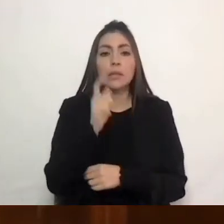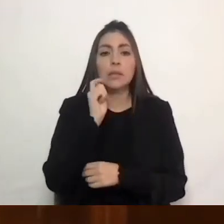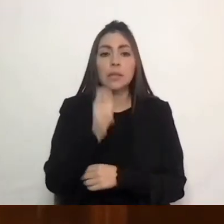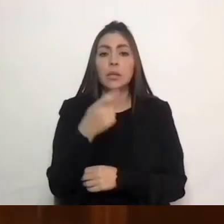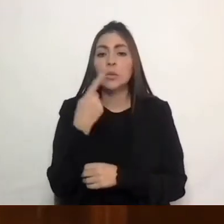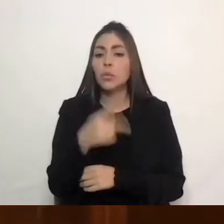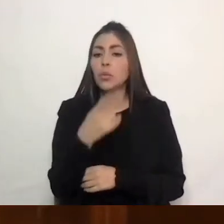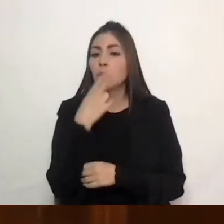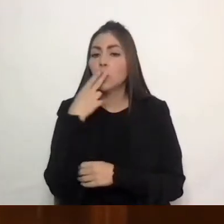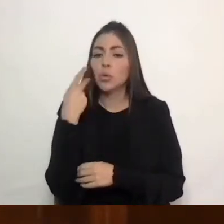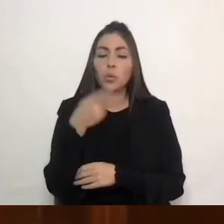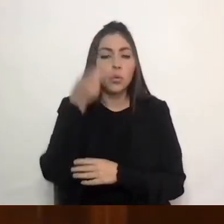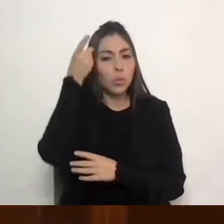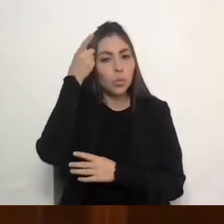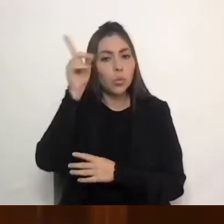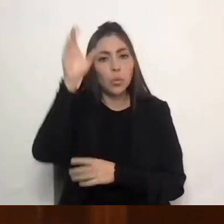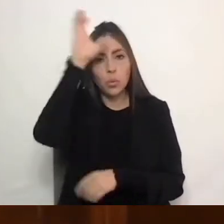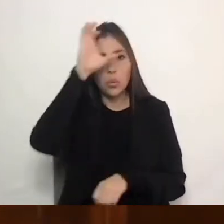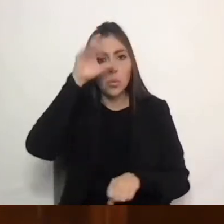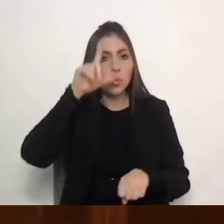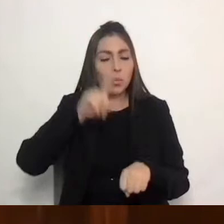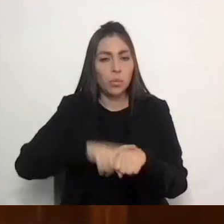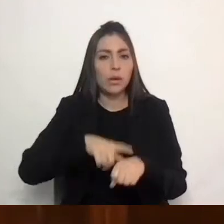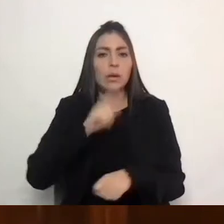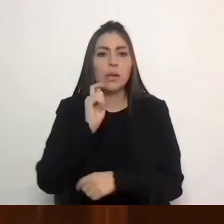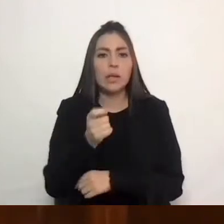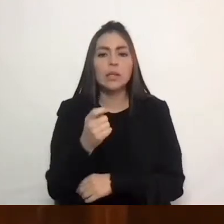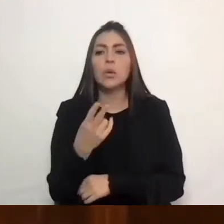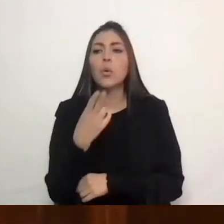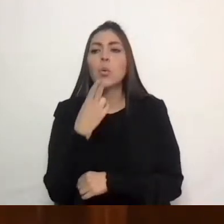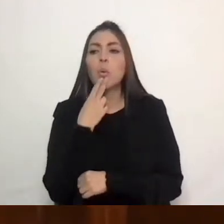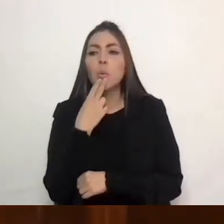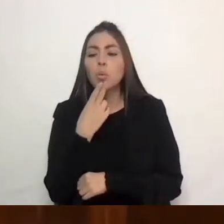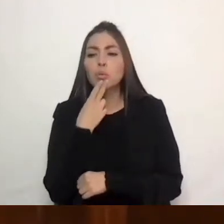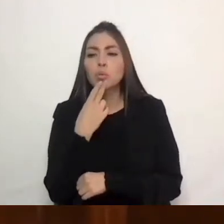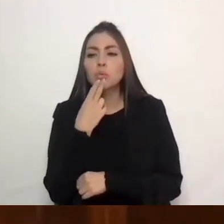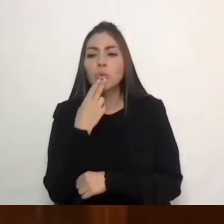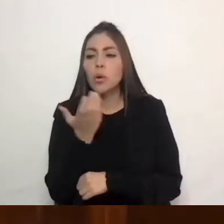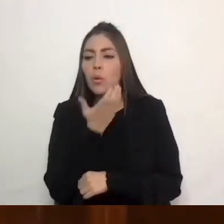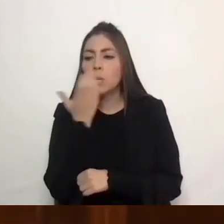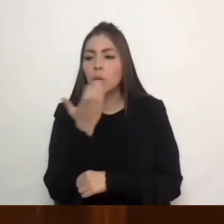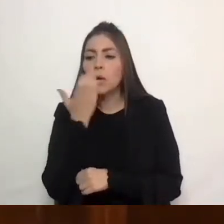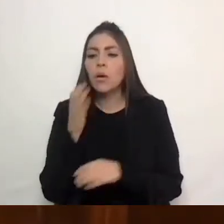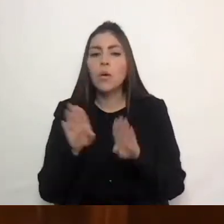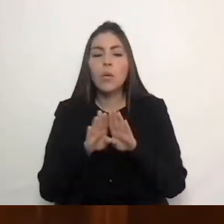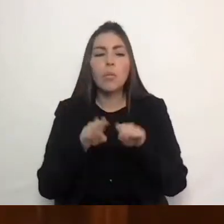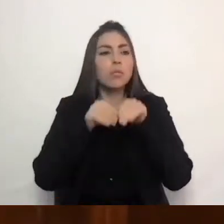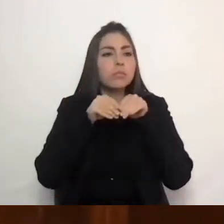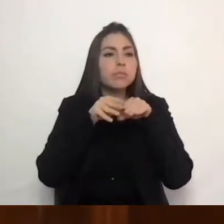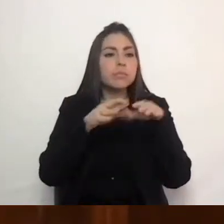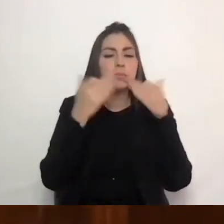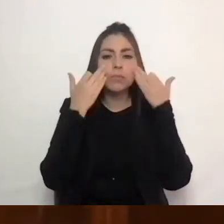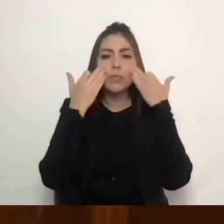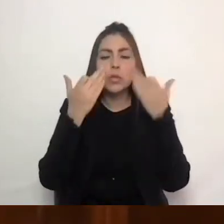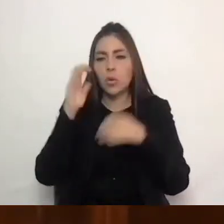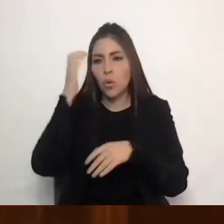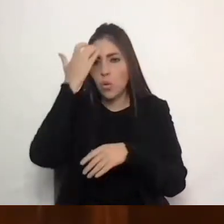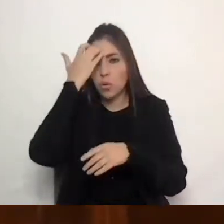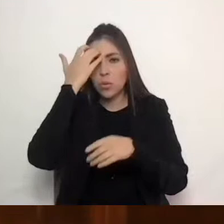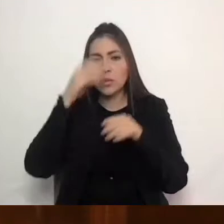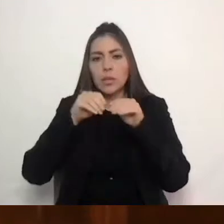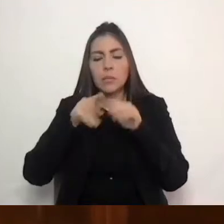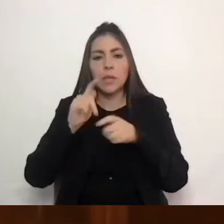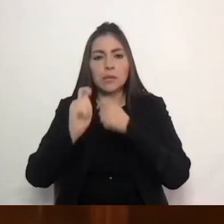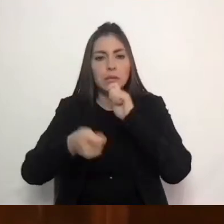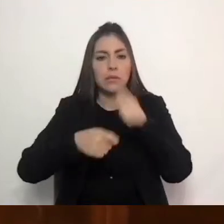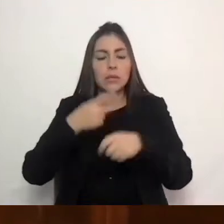cultural inmaterial son los usos, representaciones, expresiones, conocimientos y